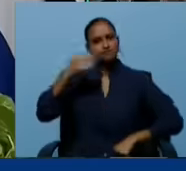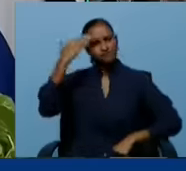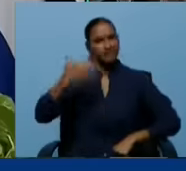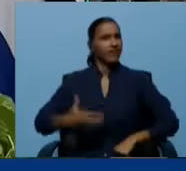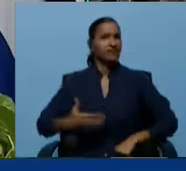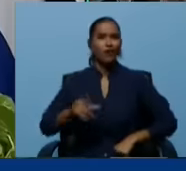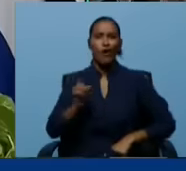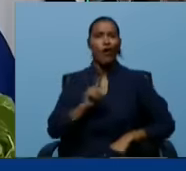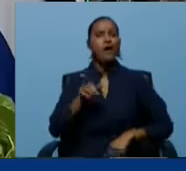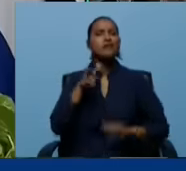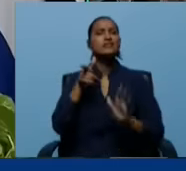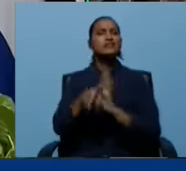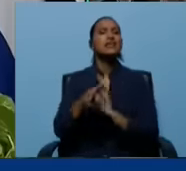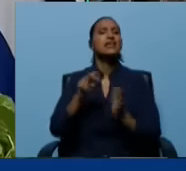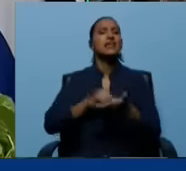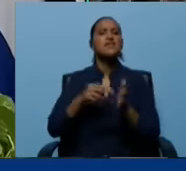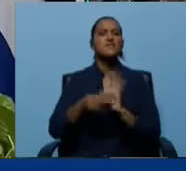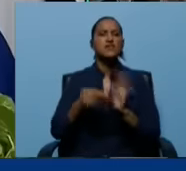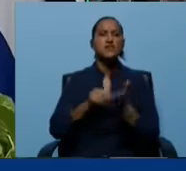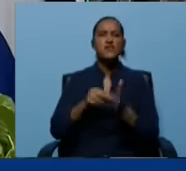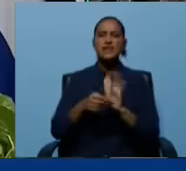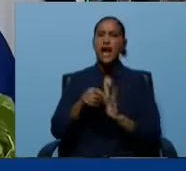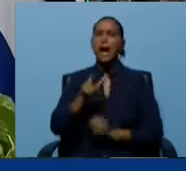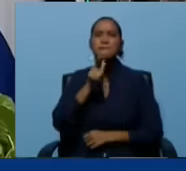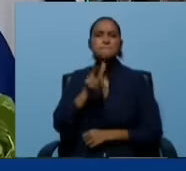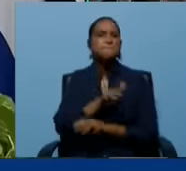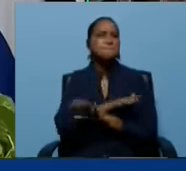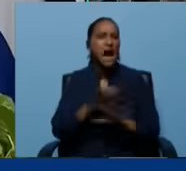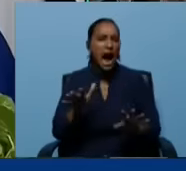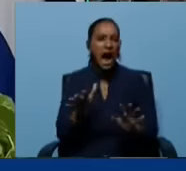cobarde contra los pueblos